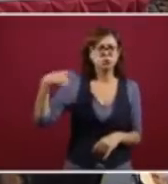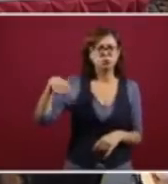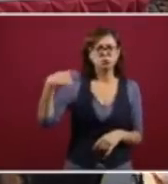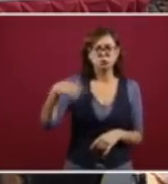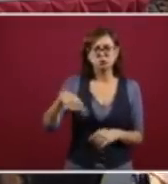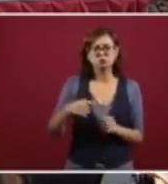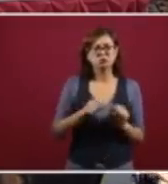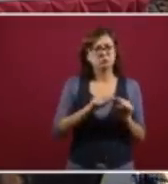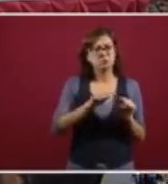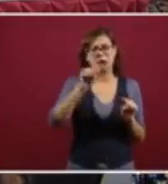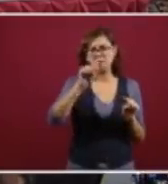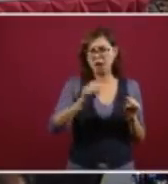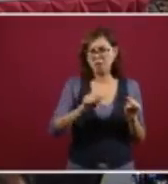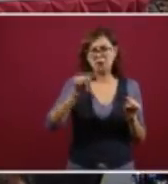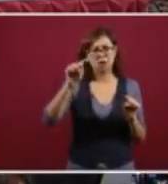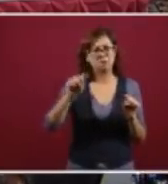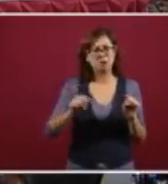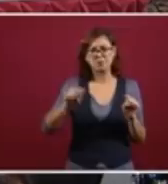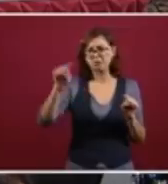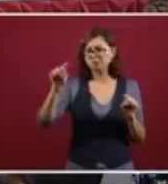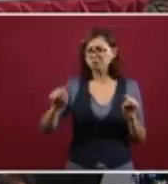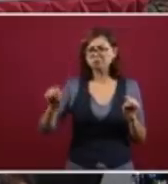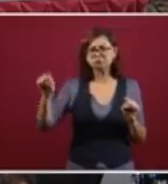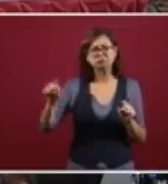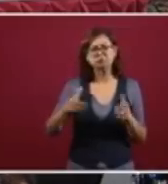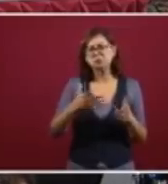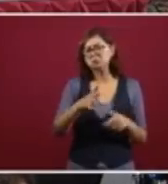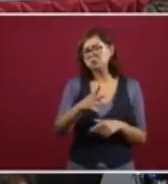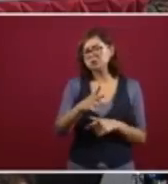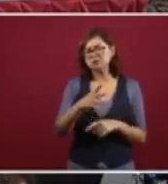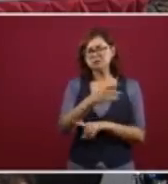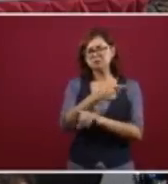observando. De hecho, el precio promedio ha estado en